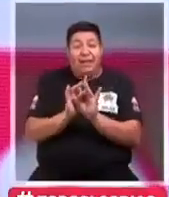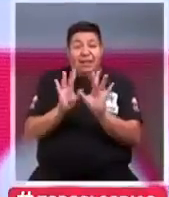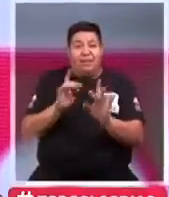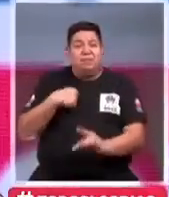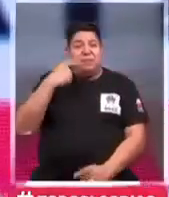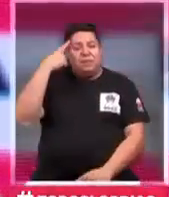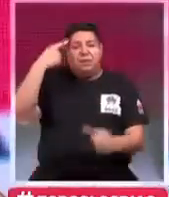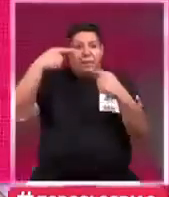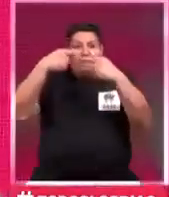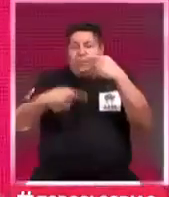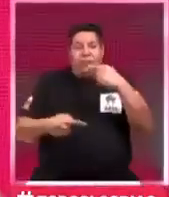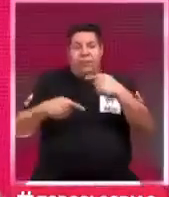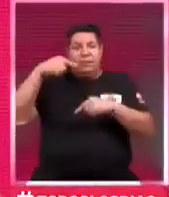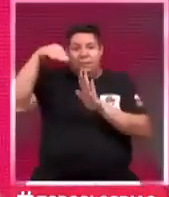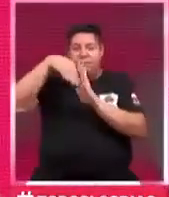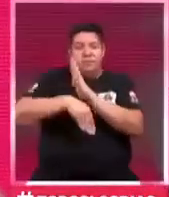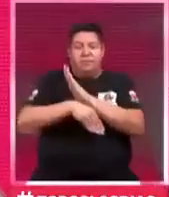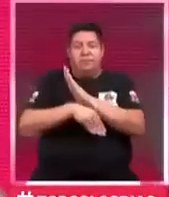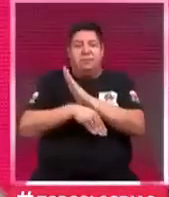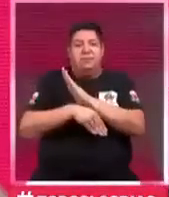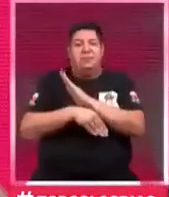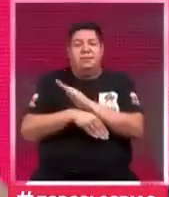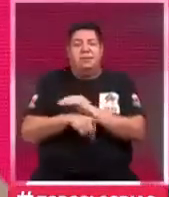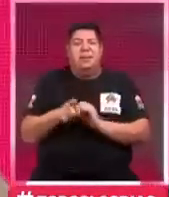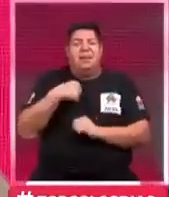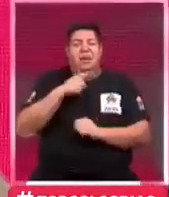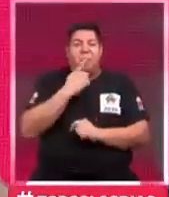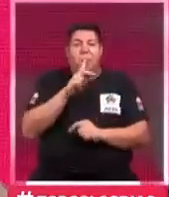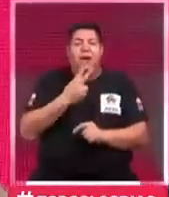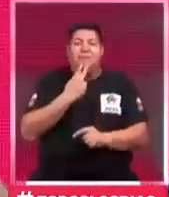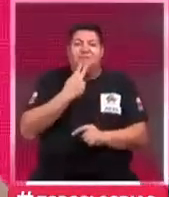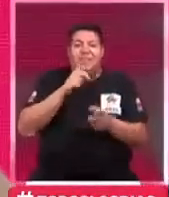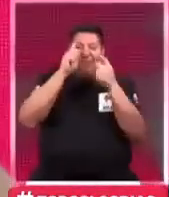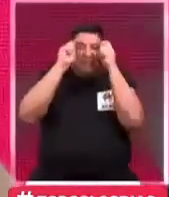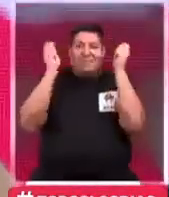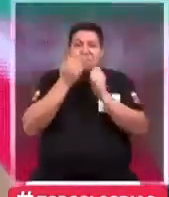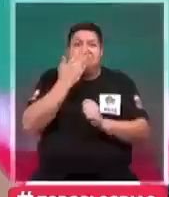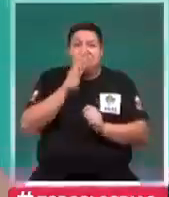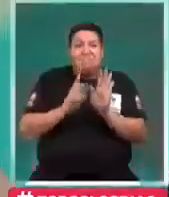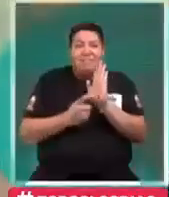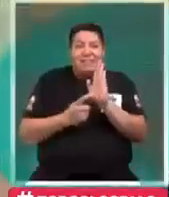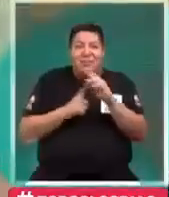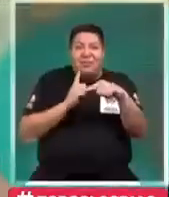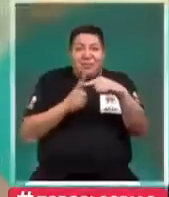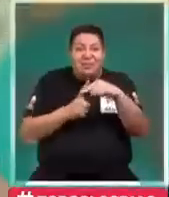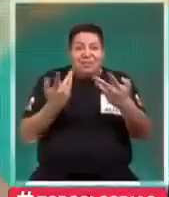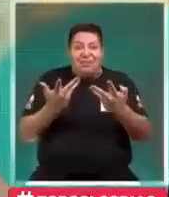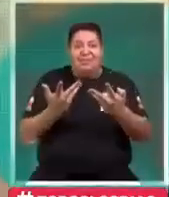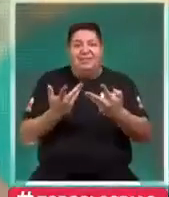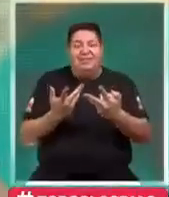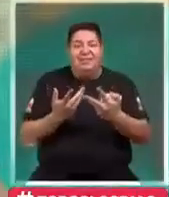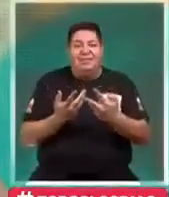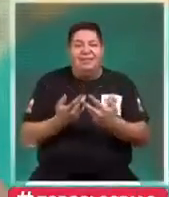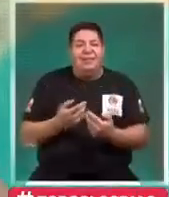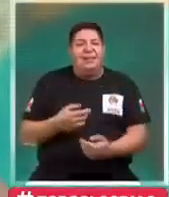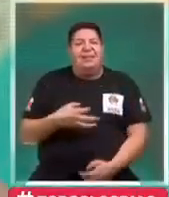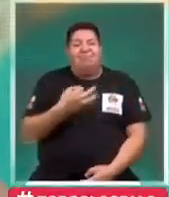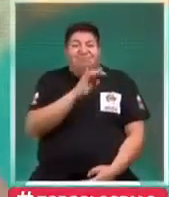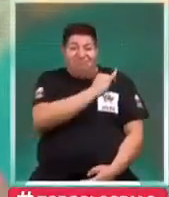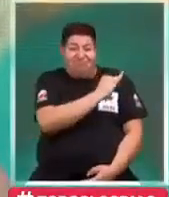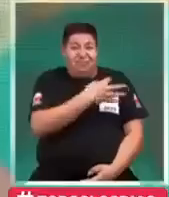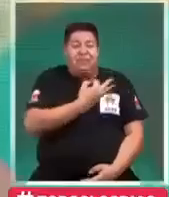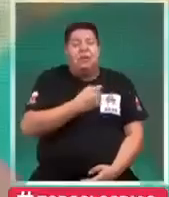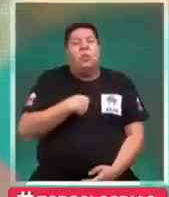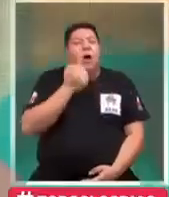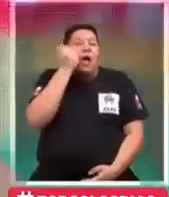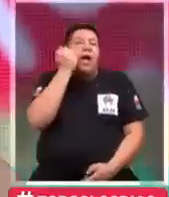peor, pero yo fue lo mejor de mi vida. ¿Fuiste muy positiva? Sí. Y era la regalana,